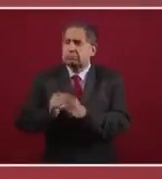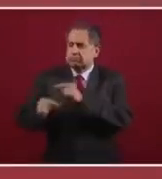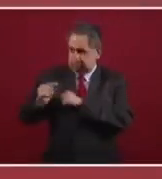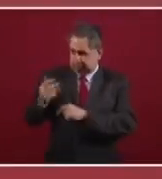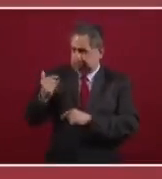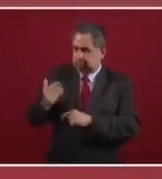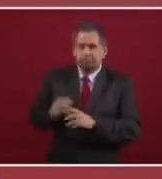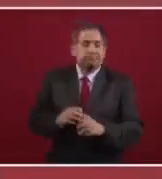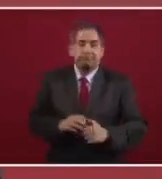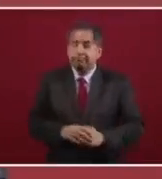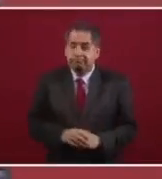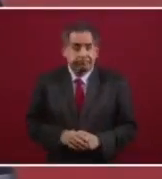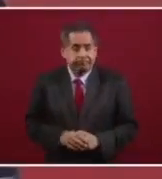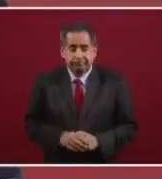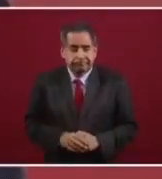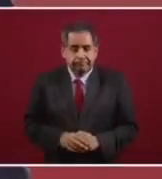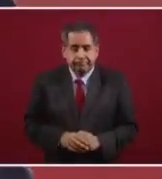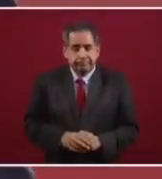retroceder,